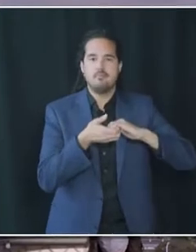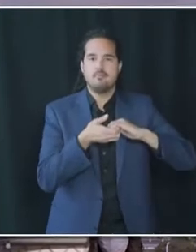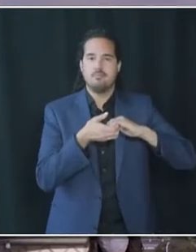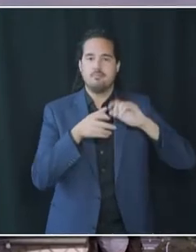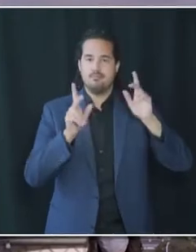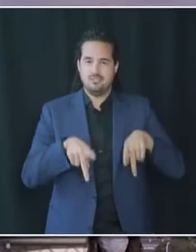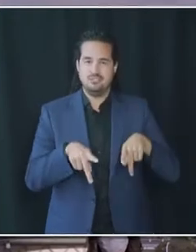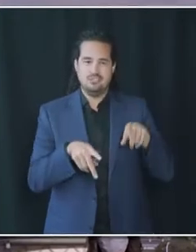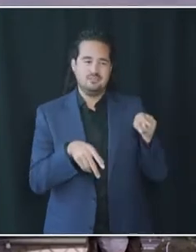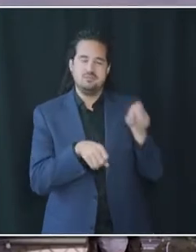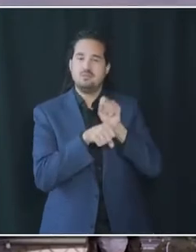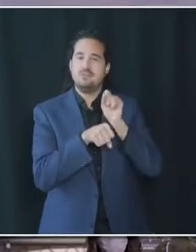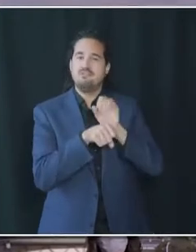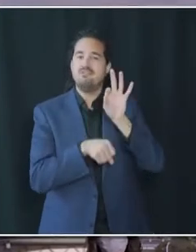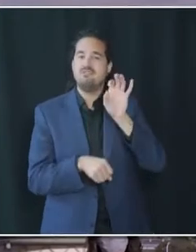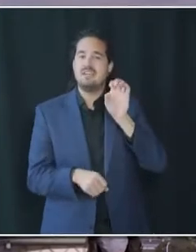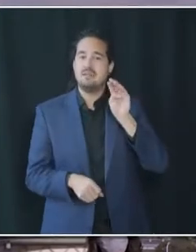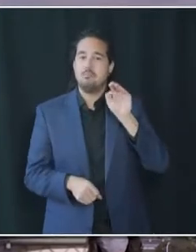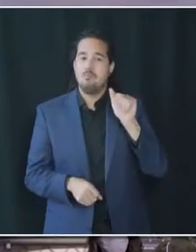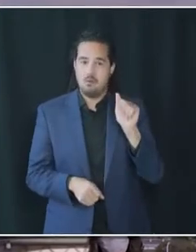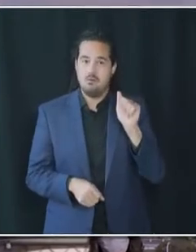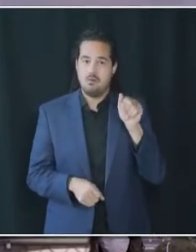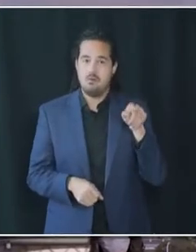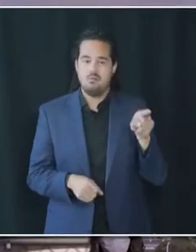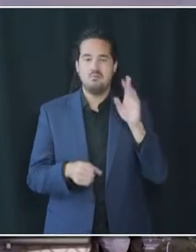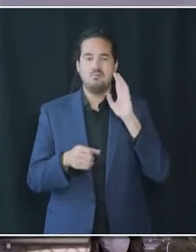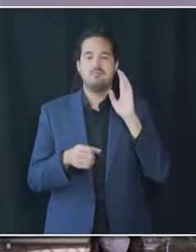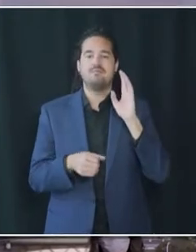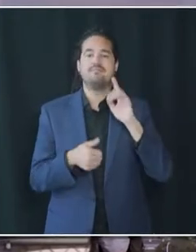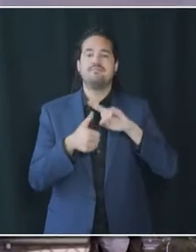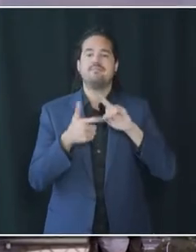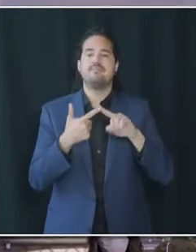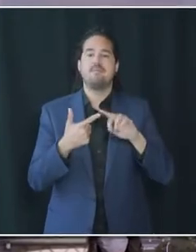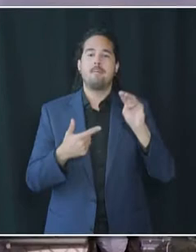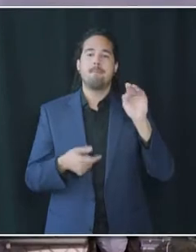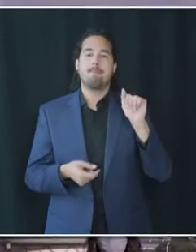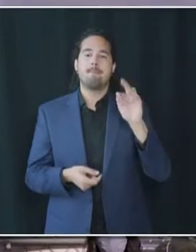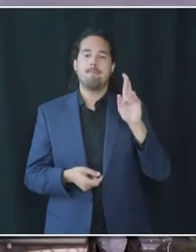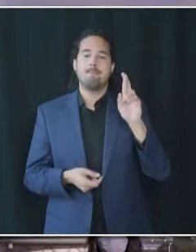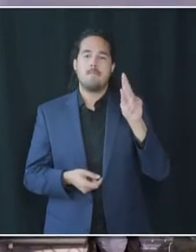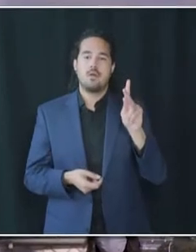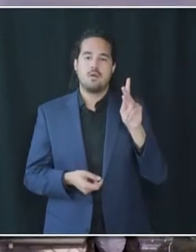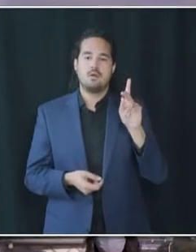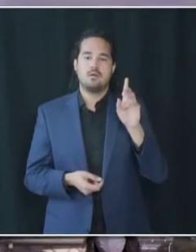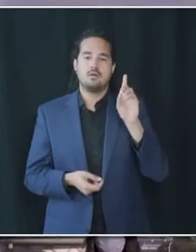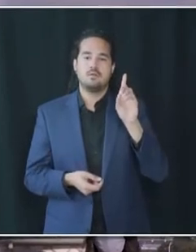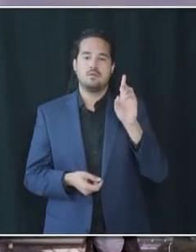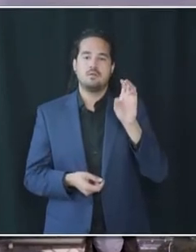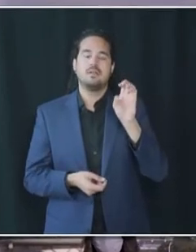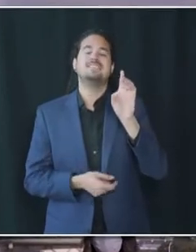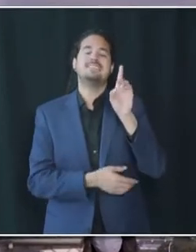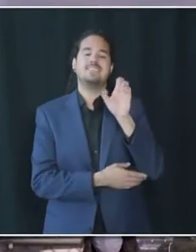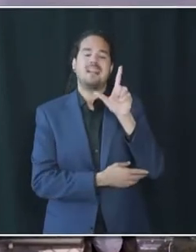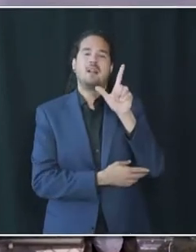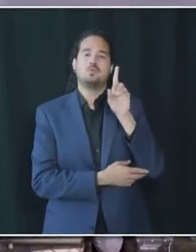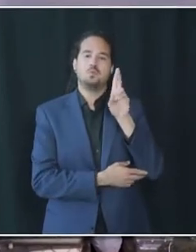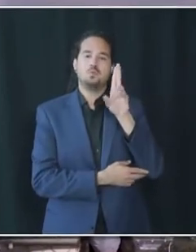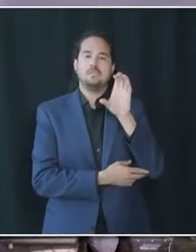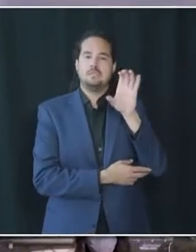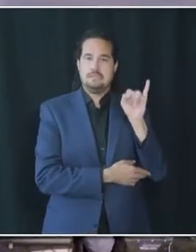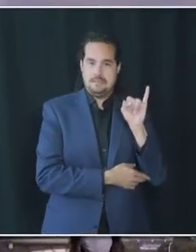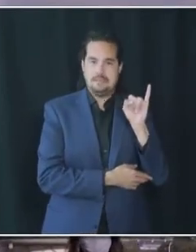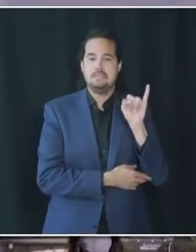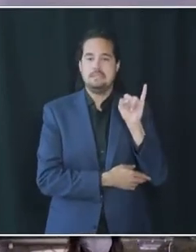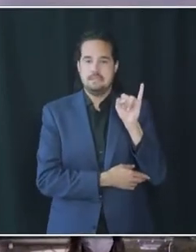y markel en wichi dirigente de la oficina de servicios de emergencia este sitio está siendo creado con la ayuda